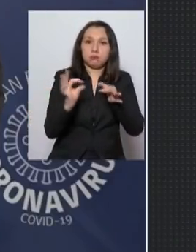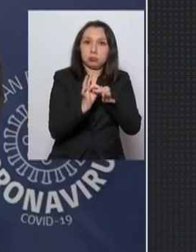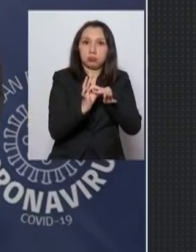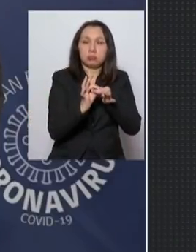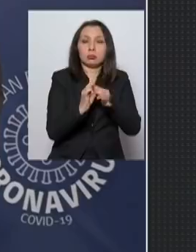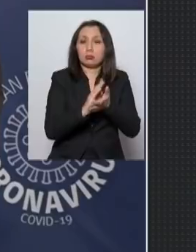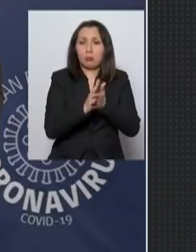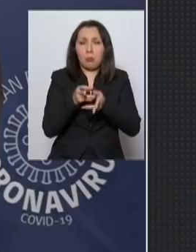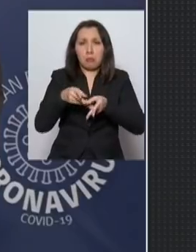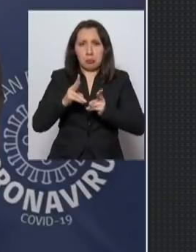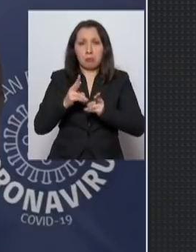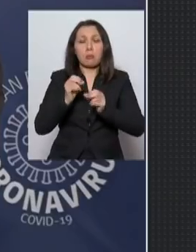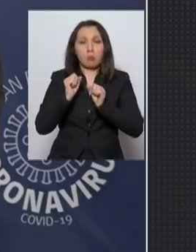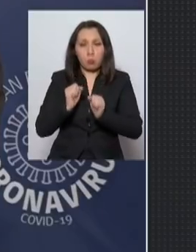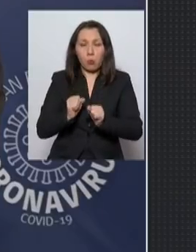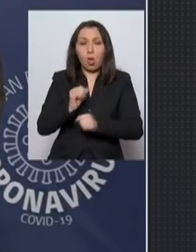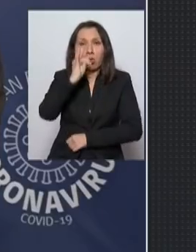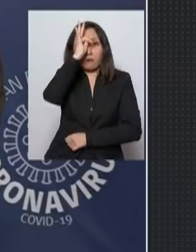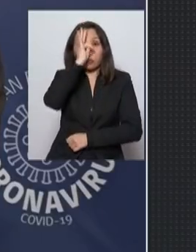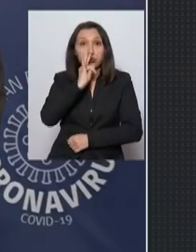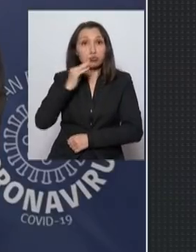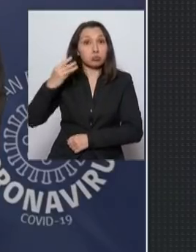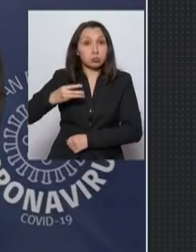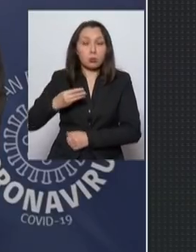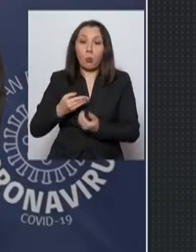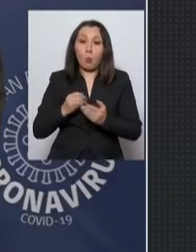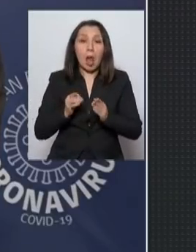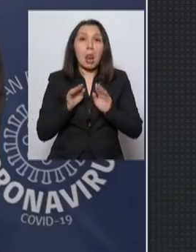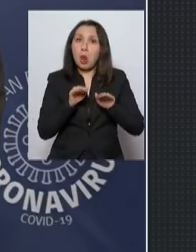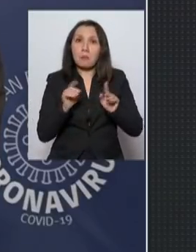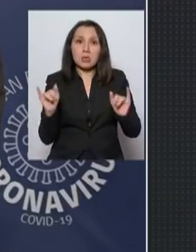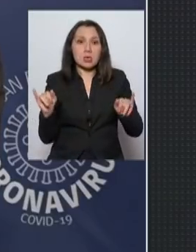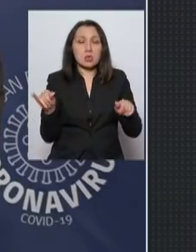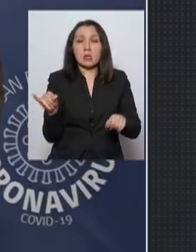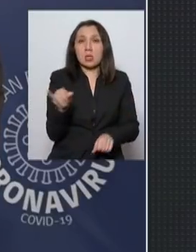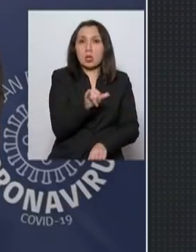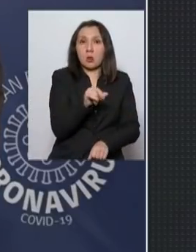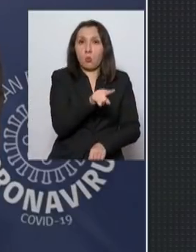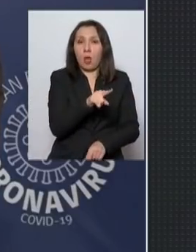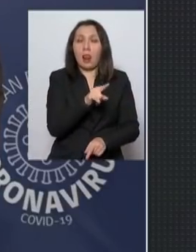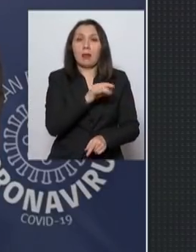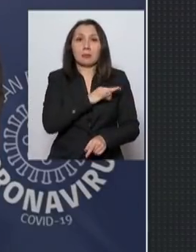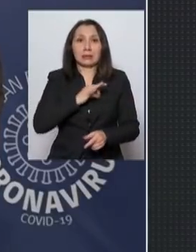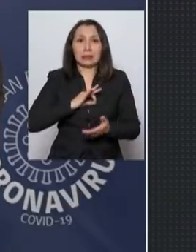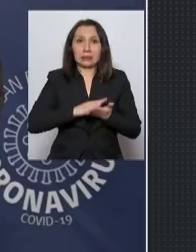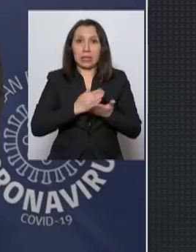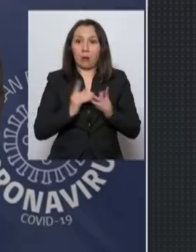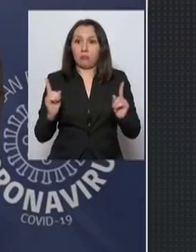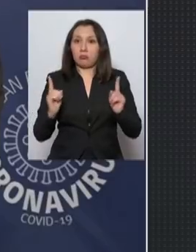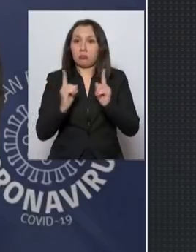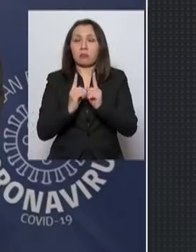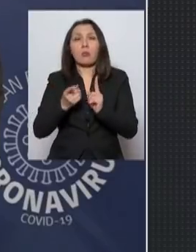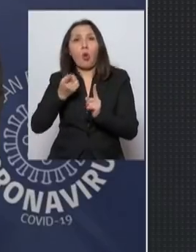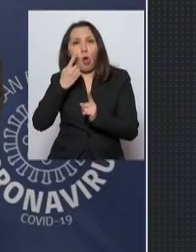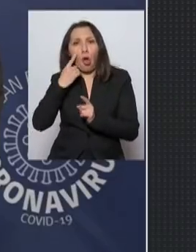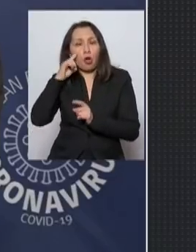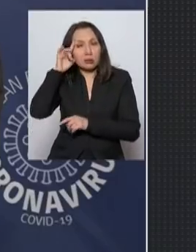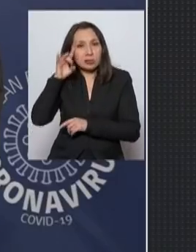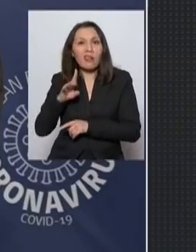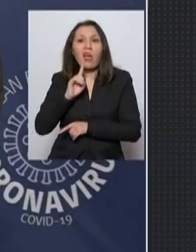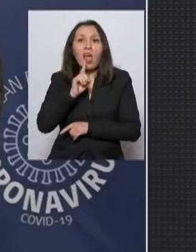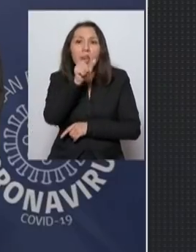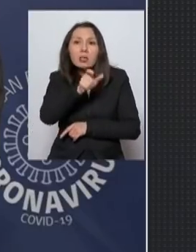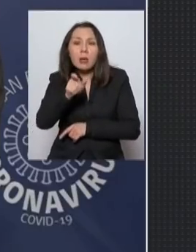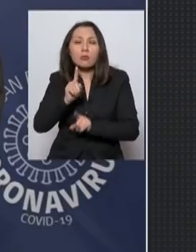las facultades, potestades que tiene cualquier fiscalizador de la Seremi, entre ellas tener conocimiento de los